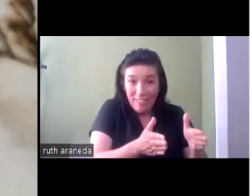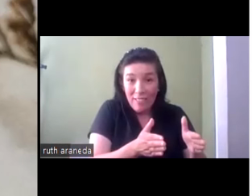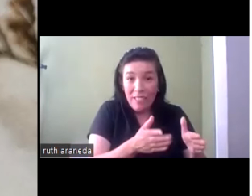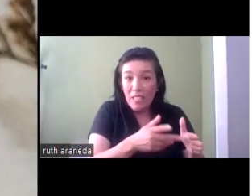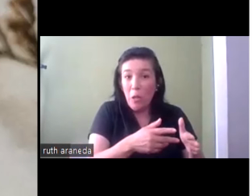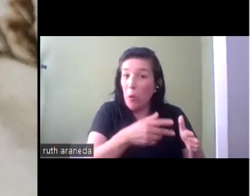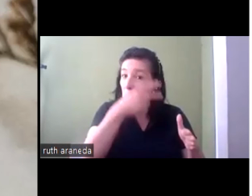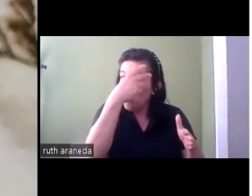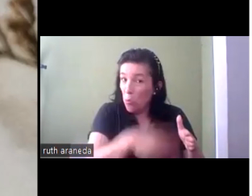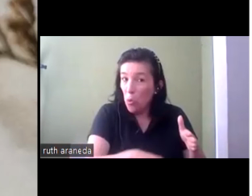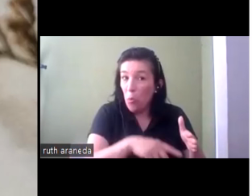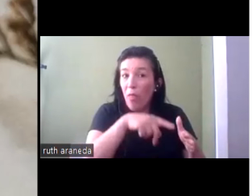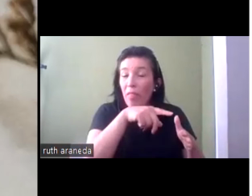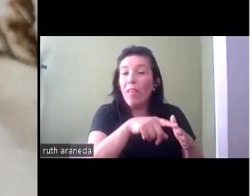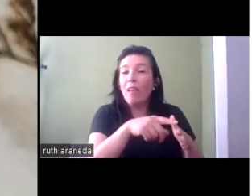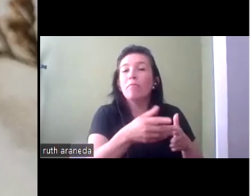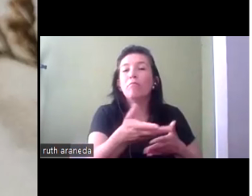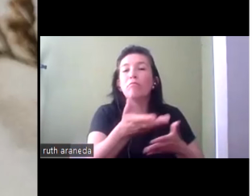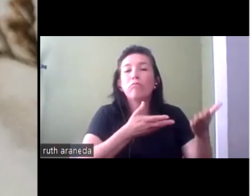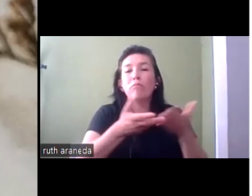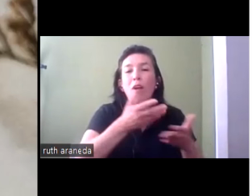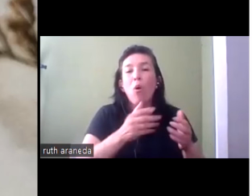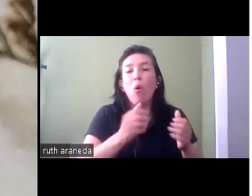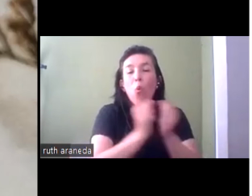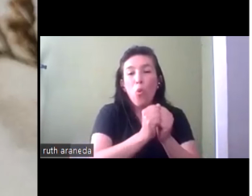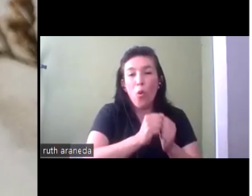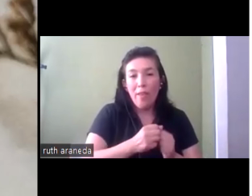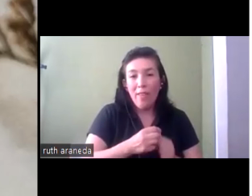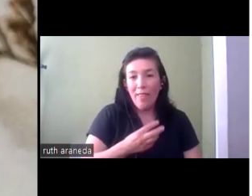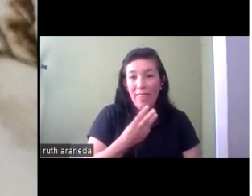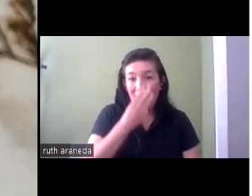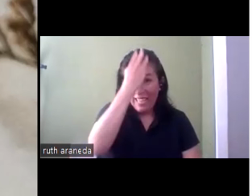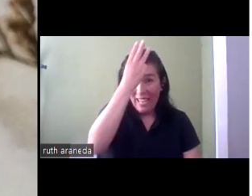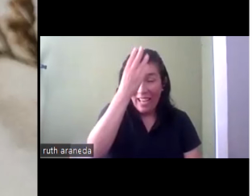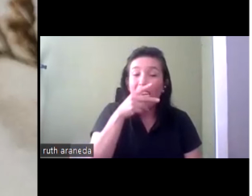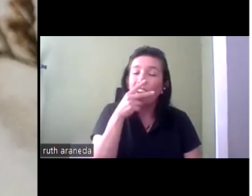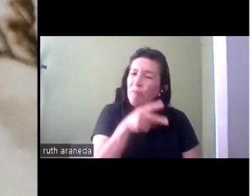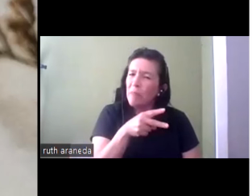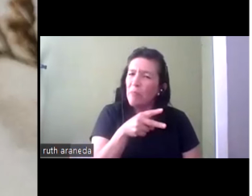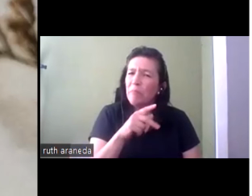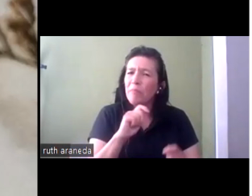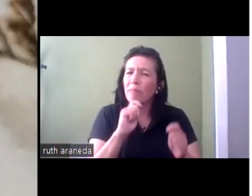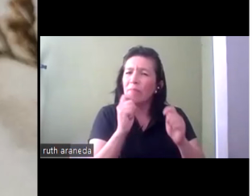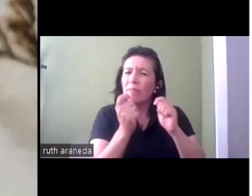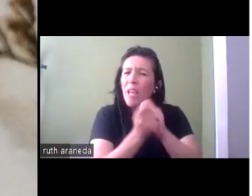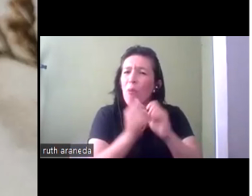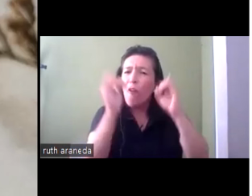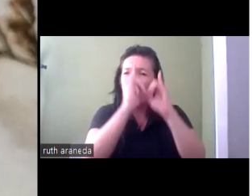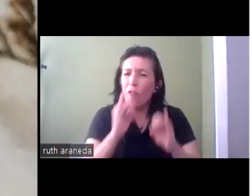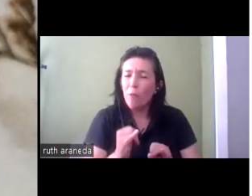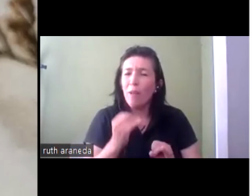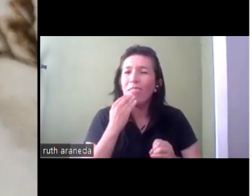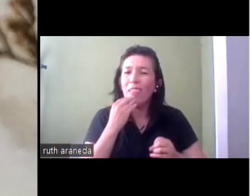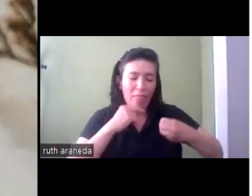digamos, del periodo de interacción Dieguita-Inca, donde encontramos cambios en cuanto a forma y en cuanto a